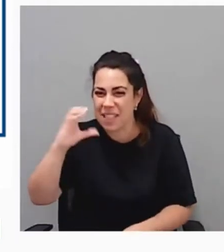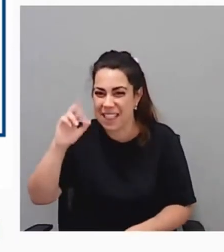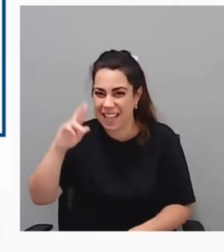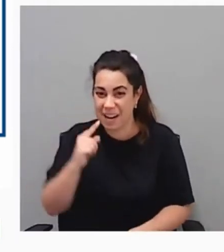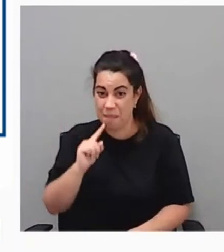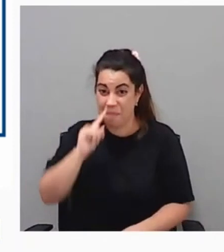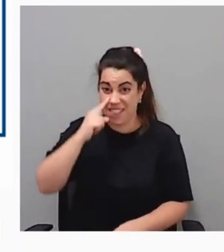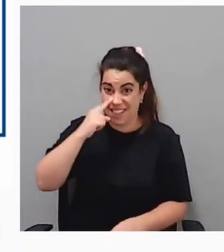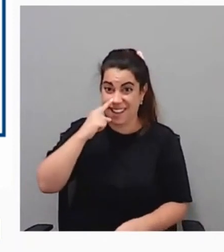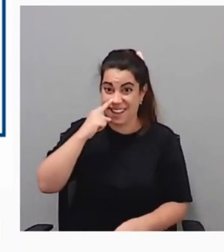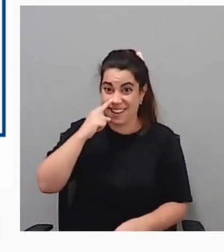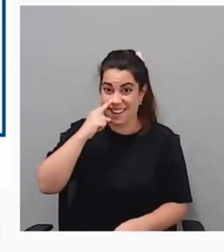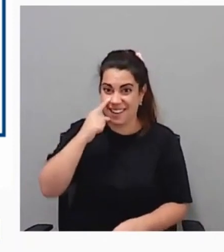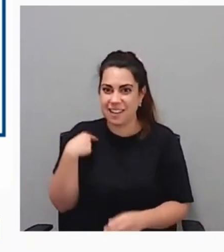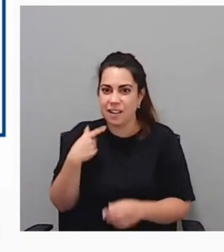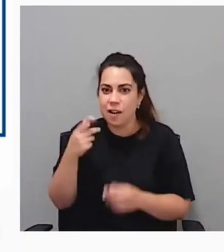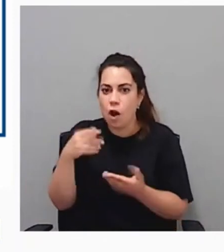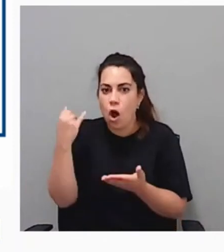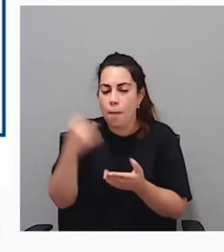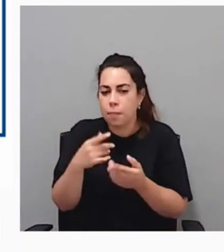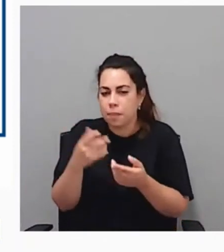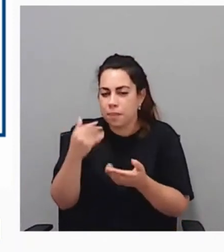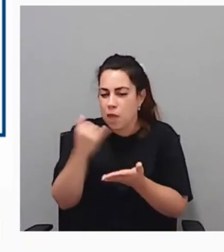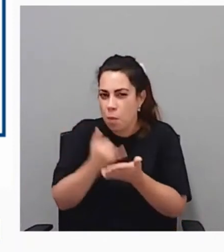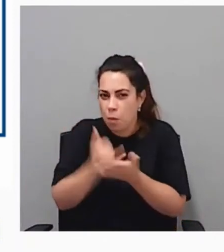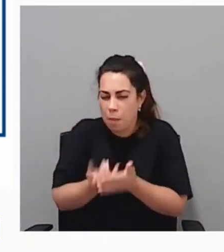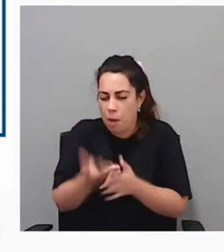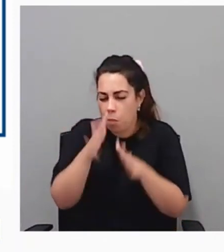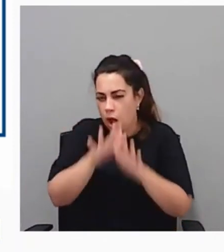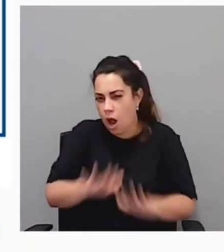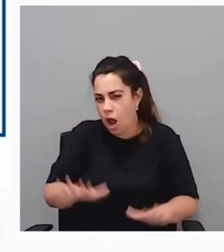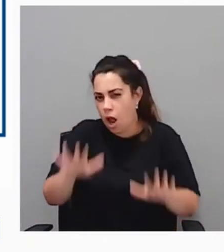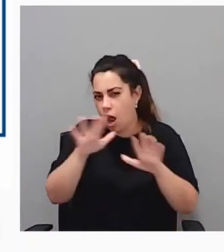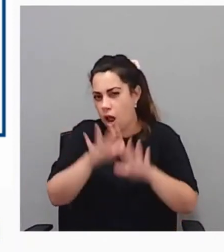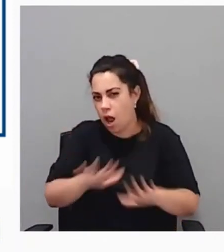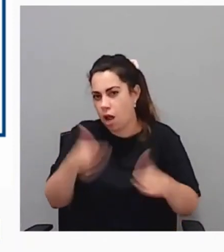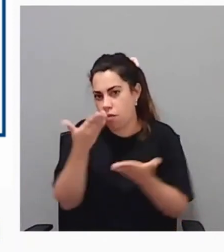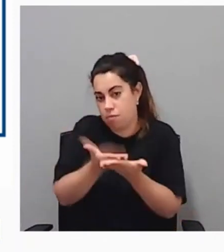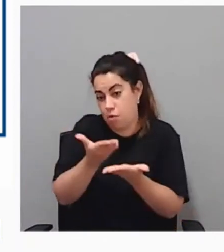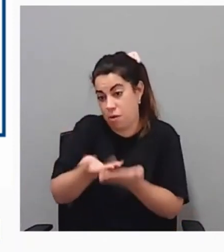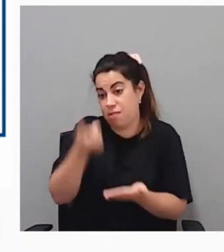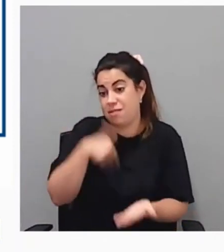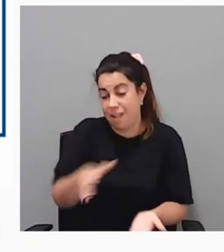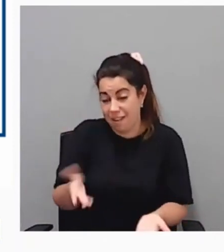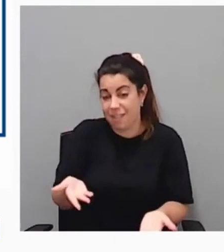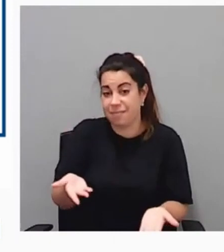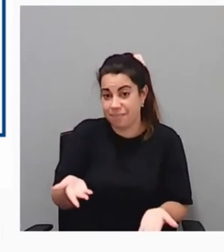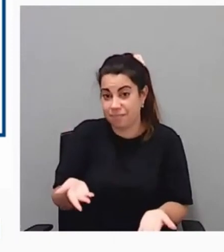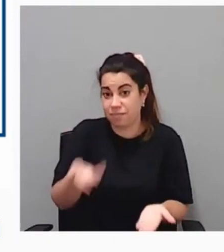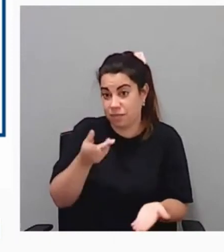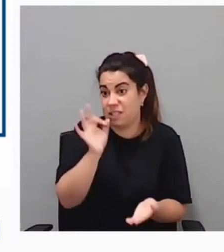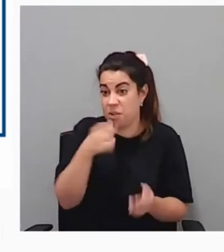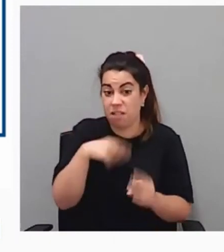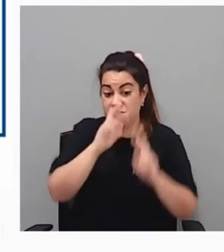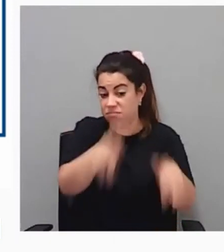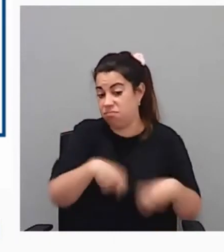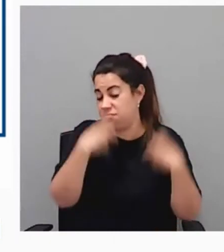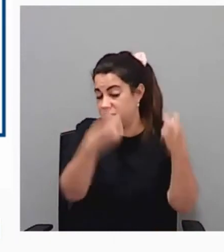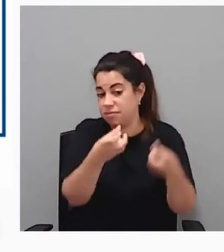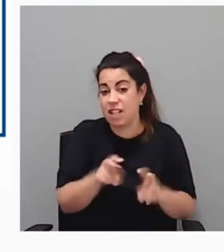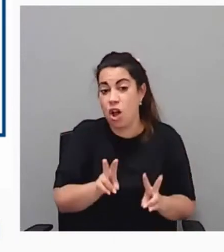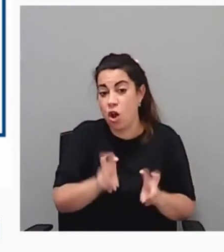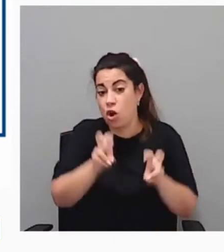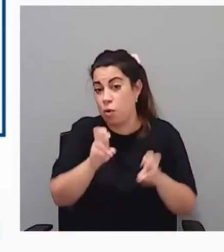y aunque es muy costosa y necesita gente, funciona. No ha habido innovación en esto, aunque en los laboratorios siempre ha